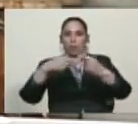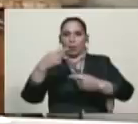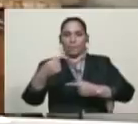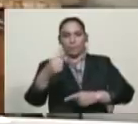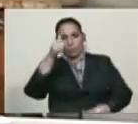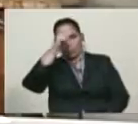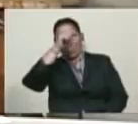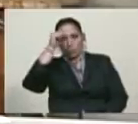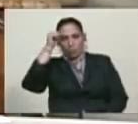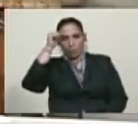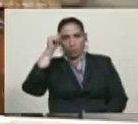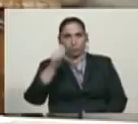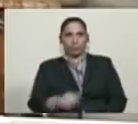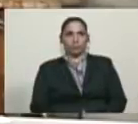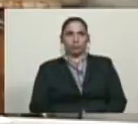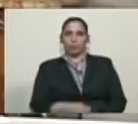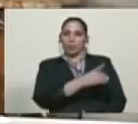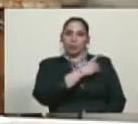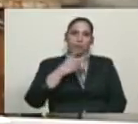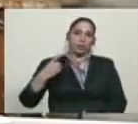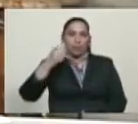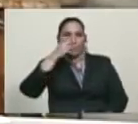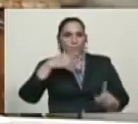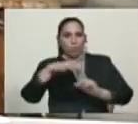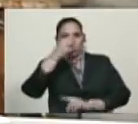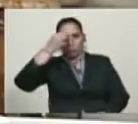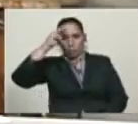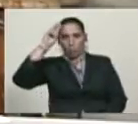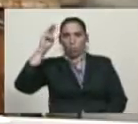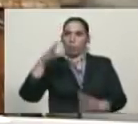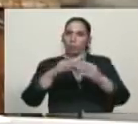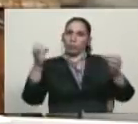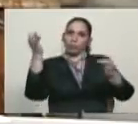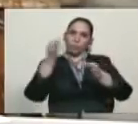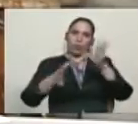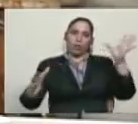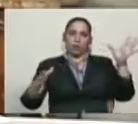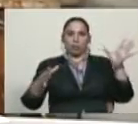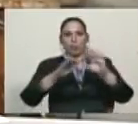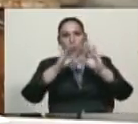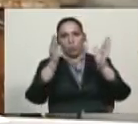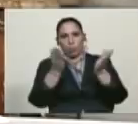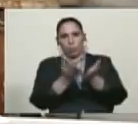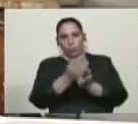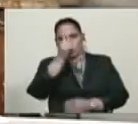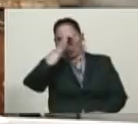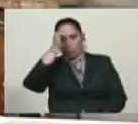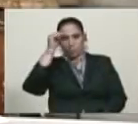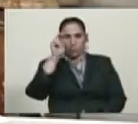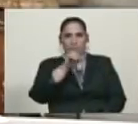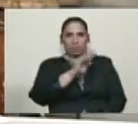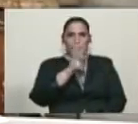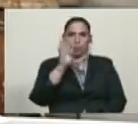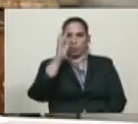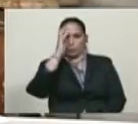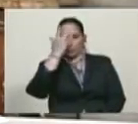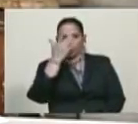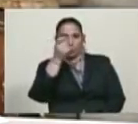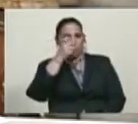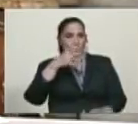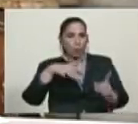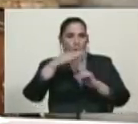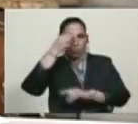domingo le deseo al pueblo cubano toda la suerte del mundo el domingo 24 de febrero el pueblo